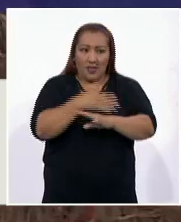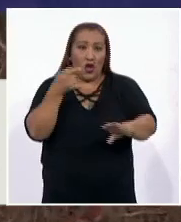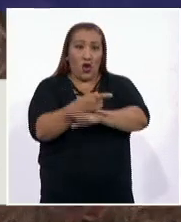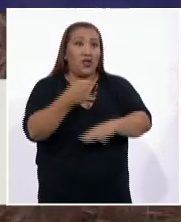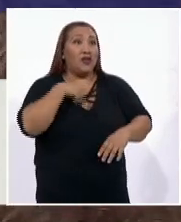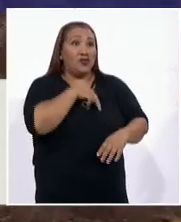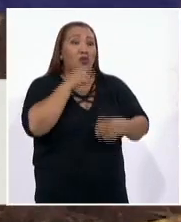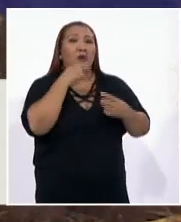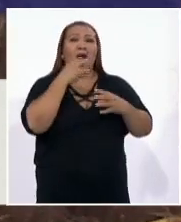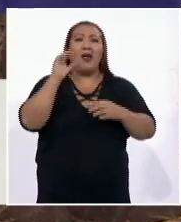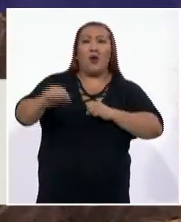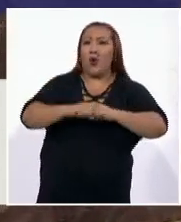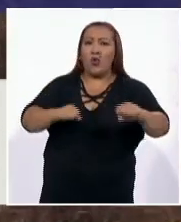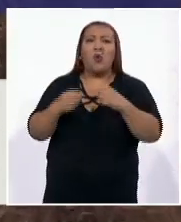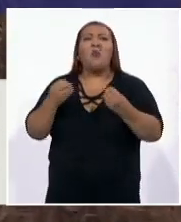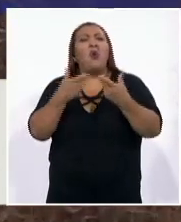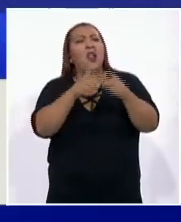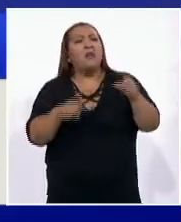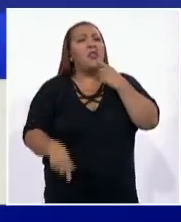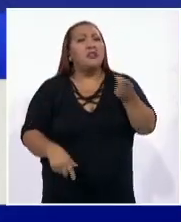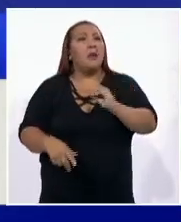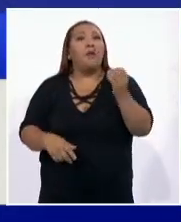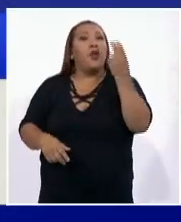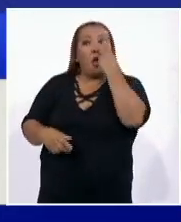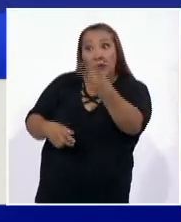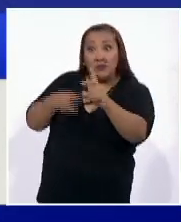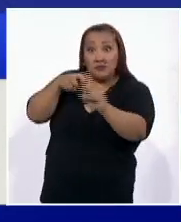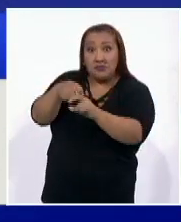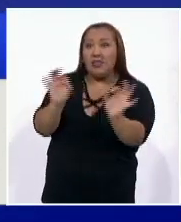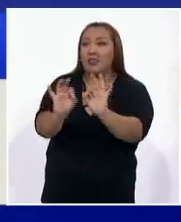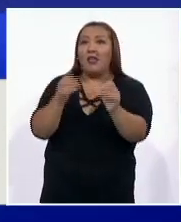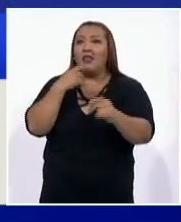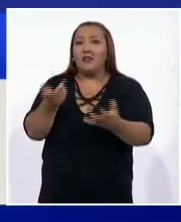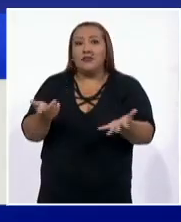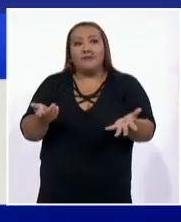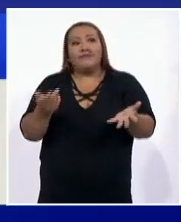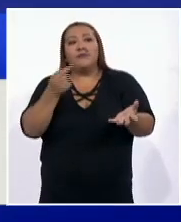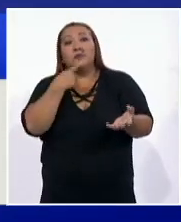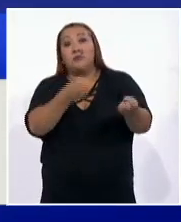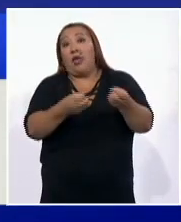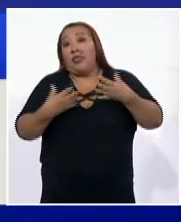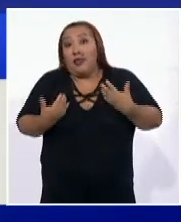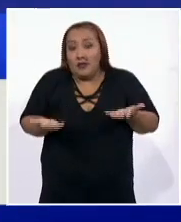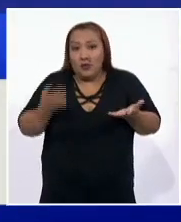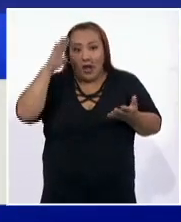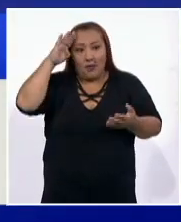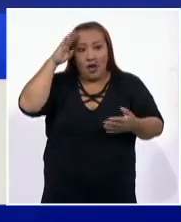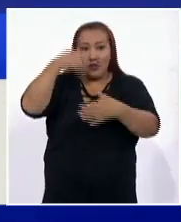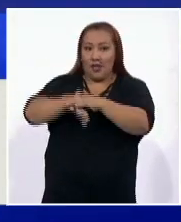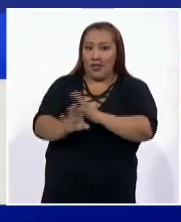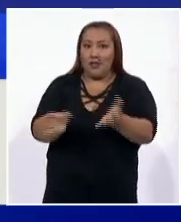nosotros por difamación. ¿Por qué lo libera? Porque no fue en flagrancia, porque eso es lo que nos dijeron en la